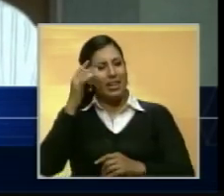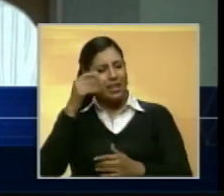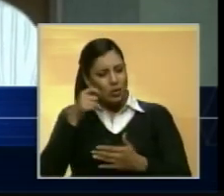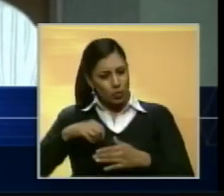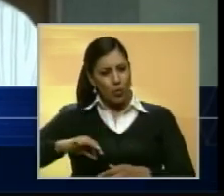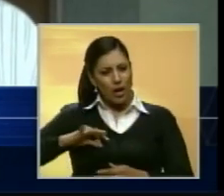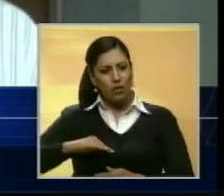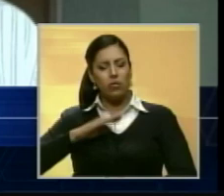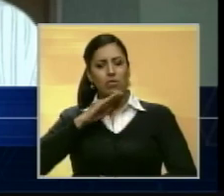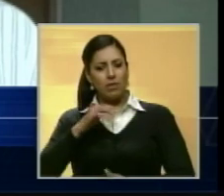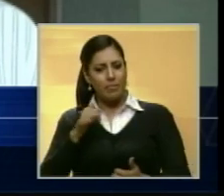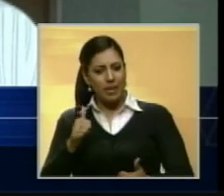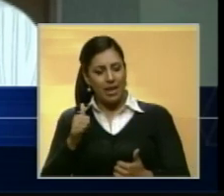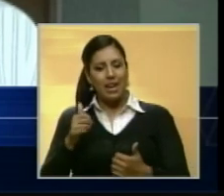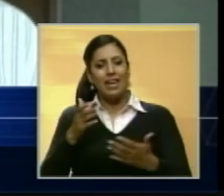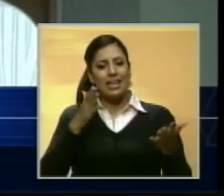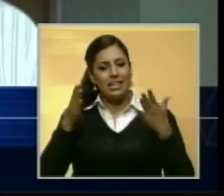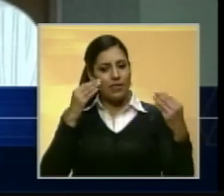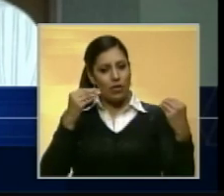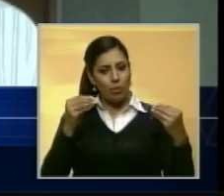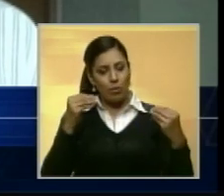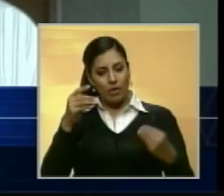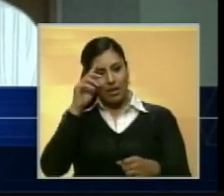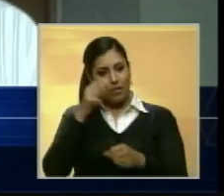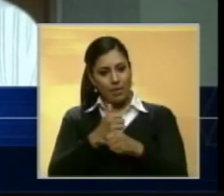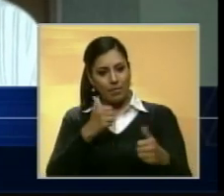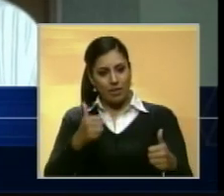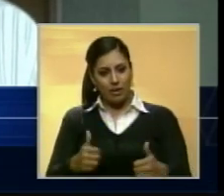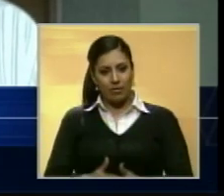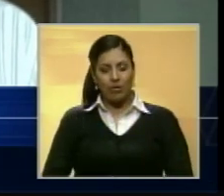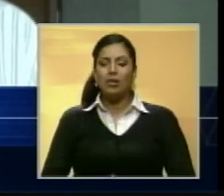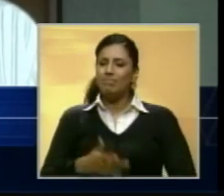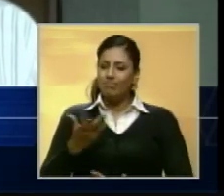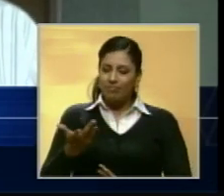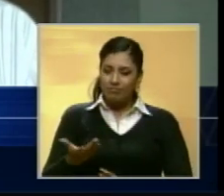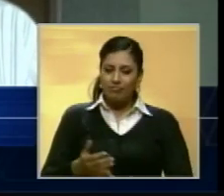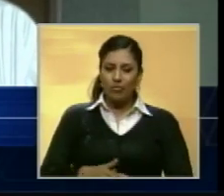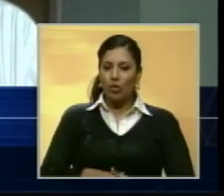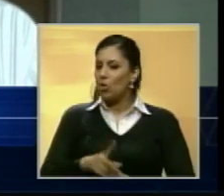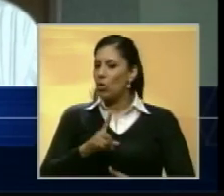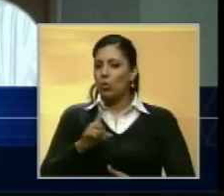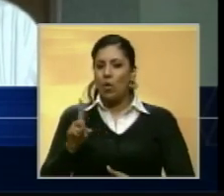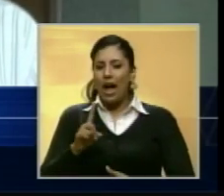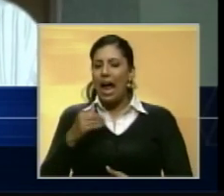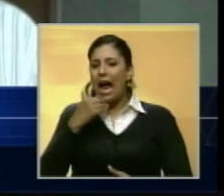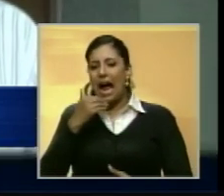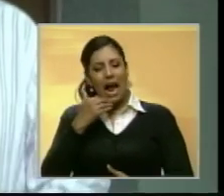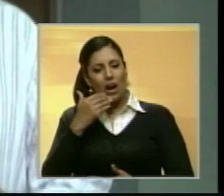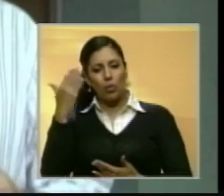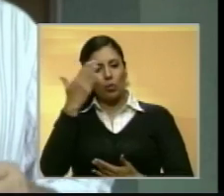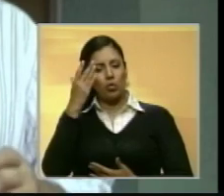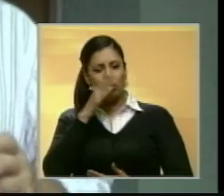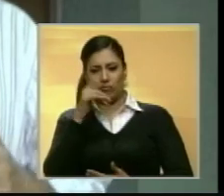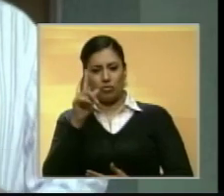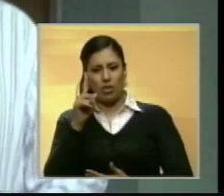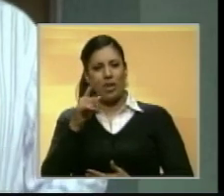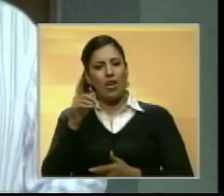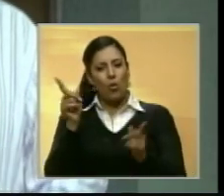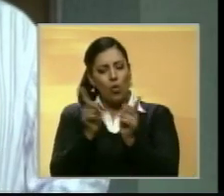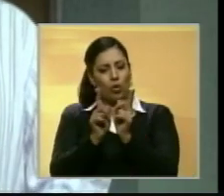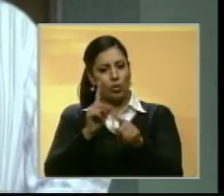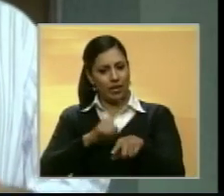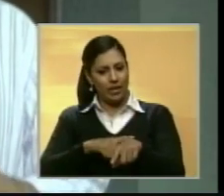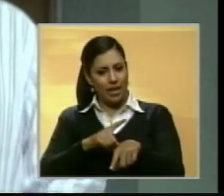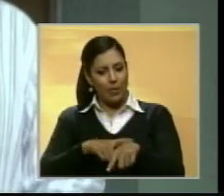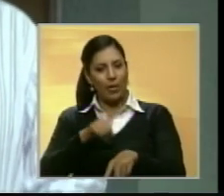sueldo alcance y que los servicios públicos funcionen. Esto, no hay ninguna duda, en el corto